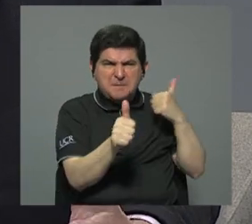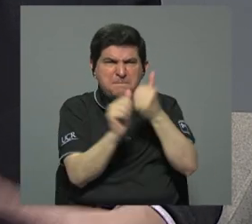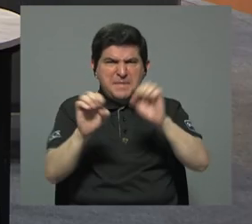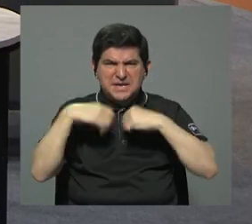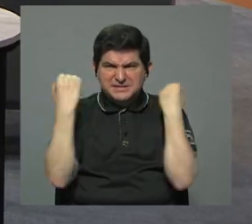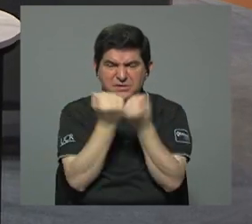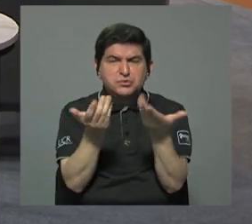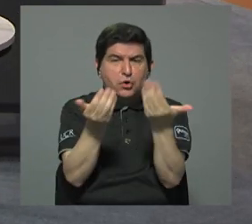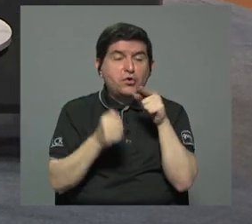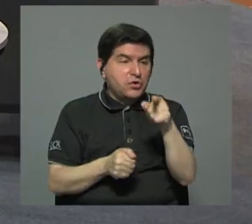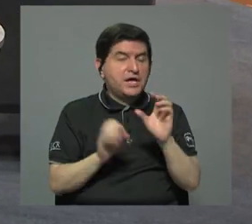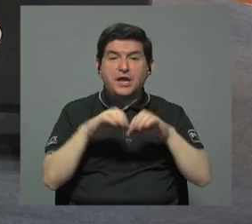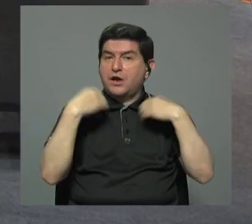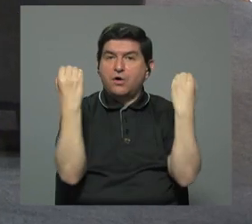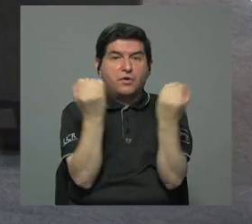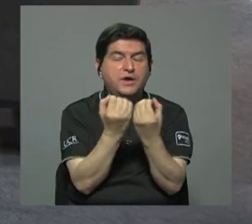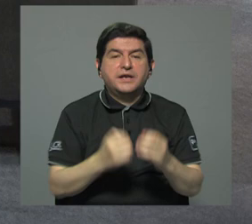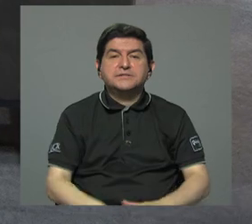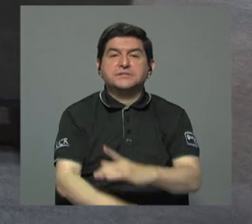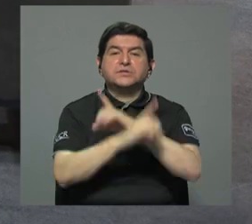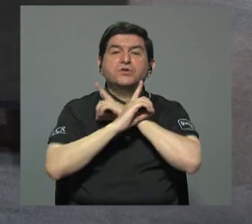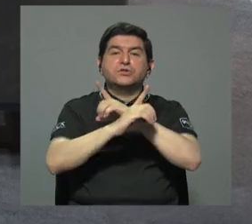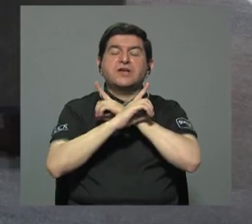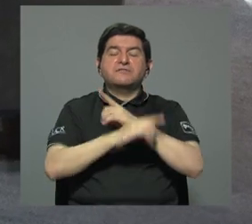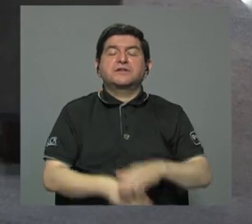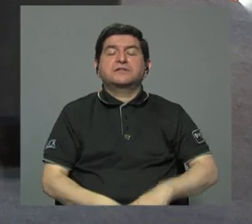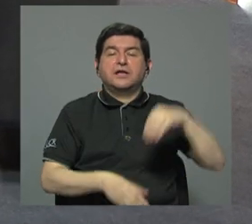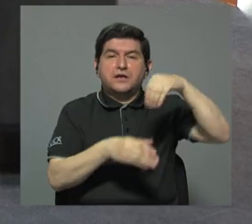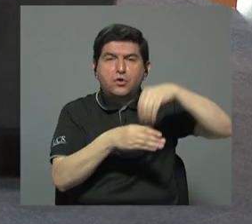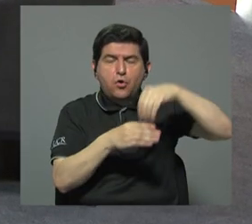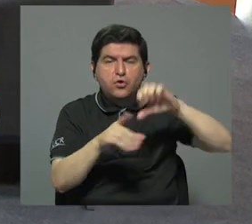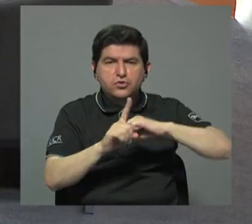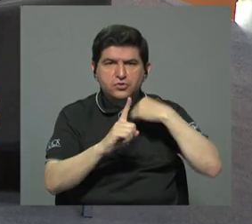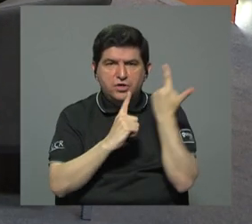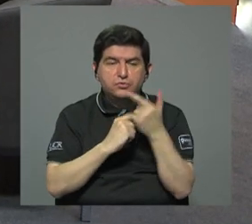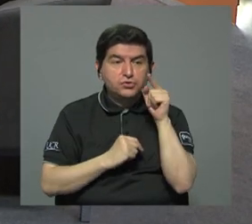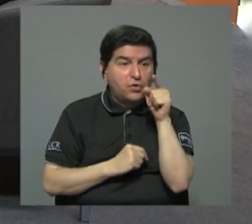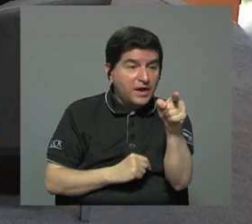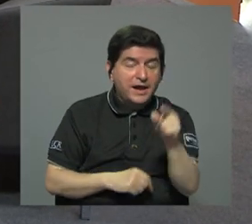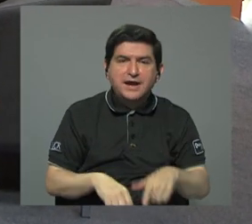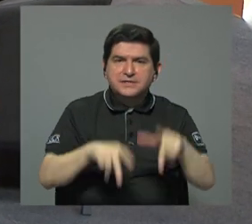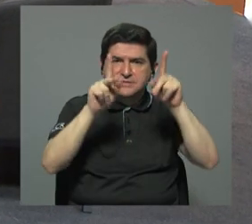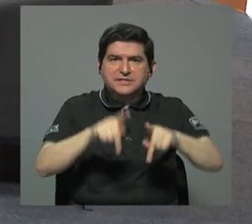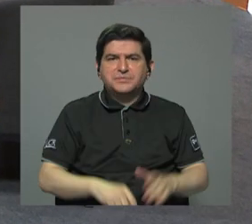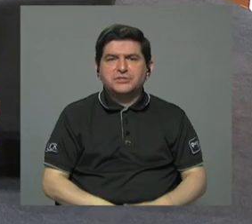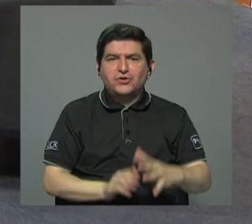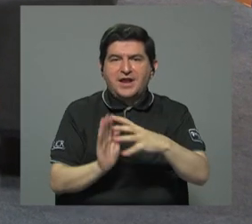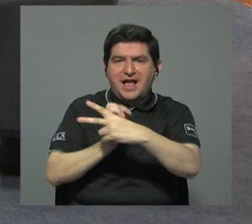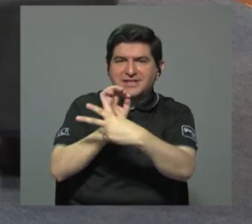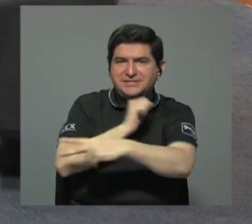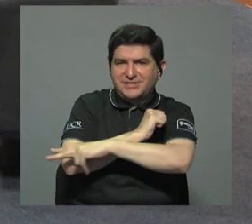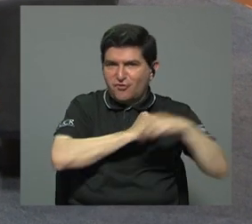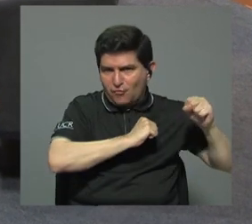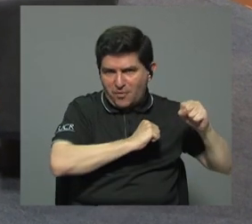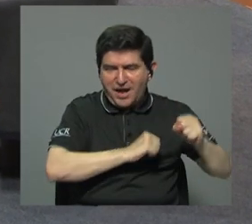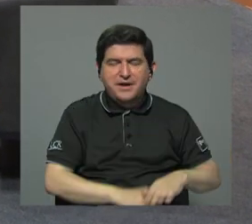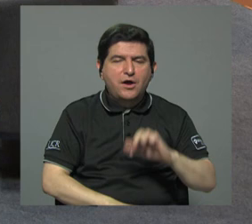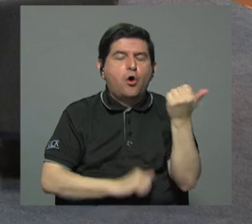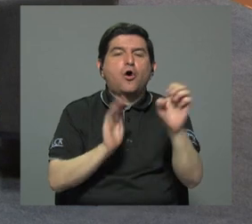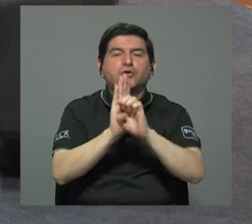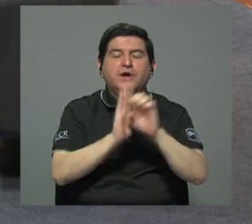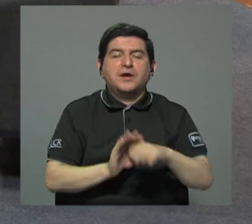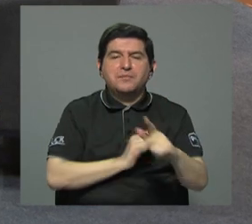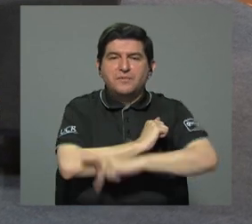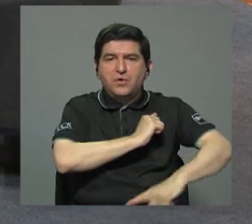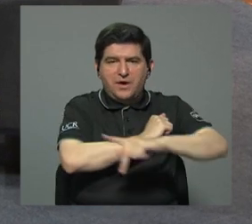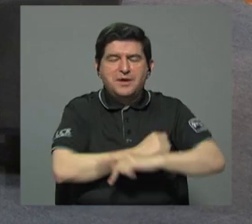quieren que los trabajadores se organicen para que peleen y defiendan sus contribuciones sociales que les están robando. Pongo otro ejemplo, en este país hay un